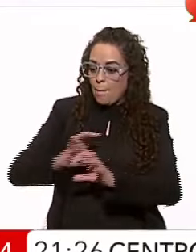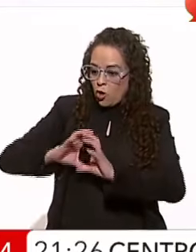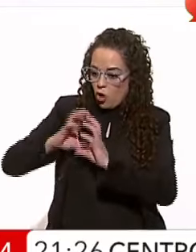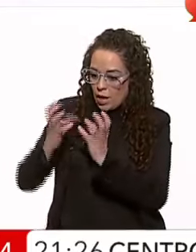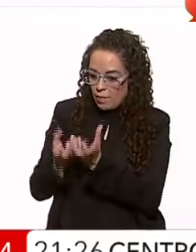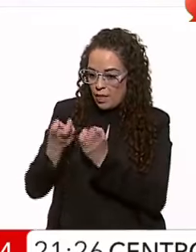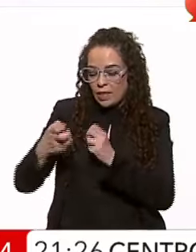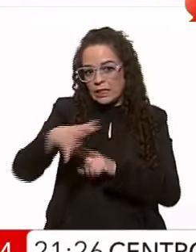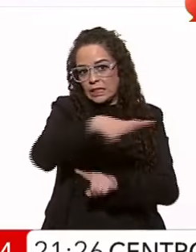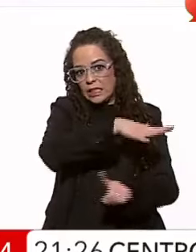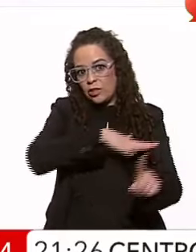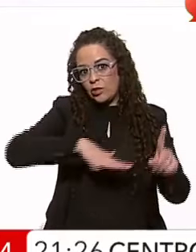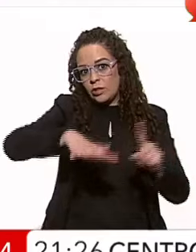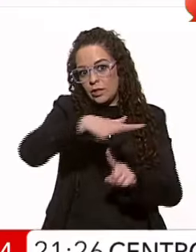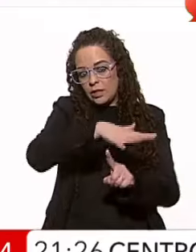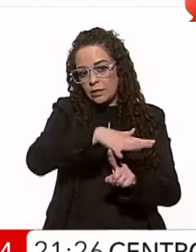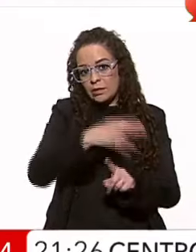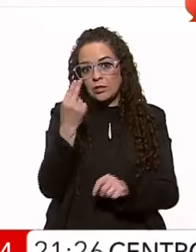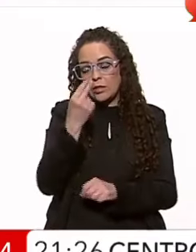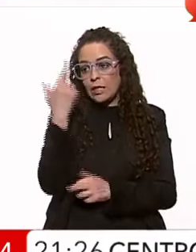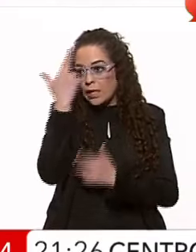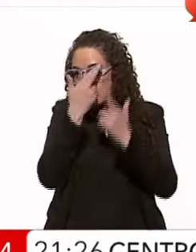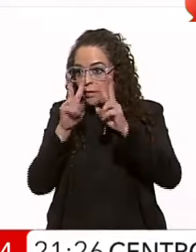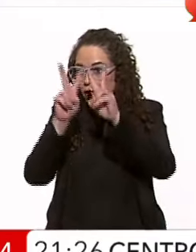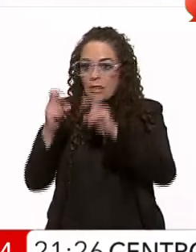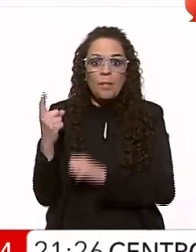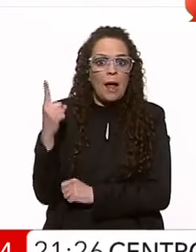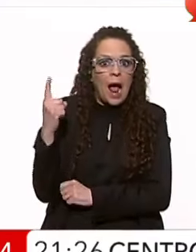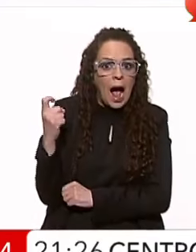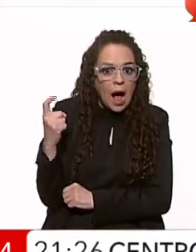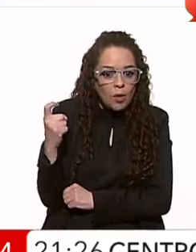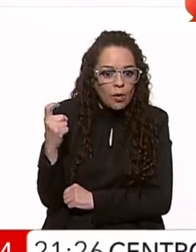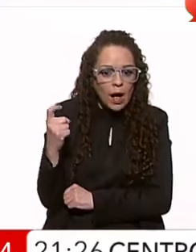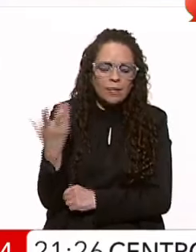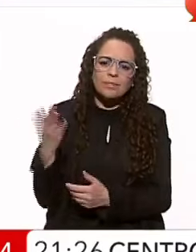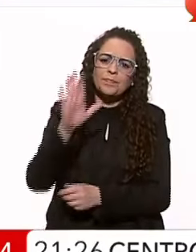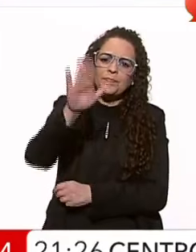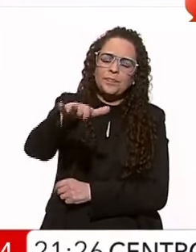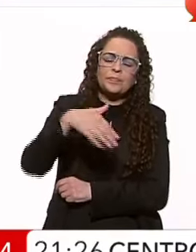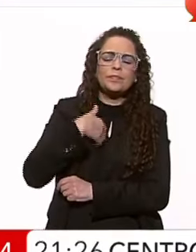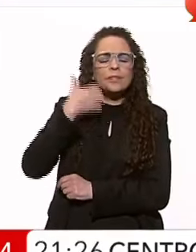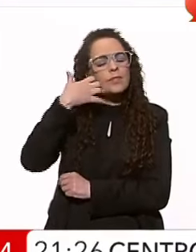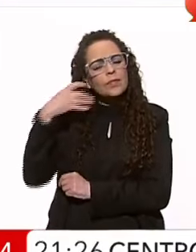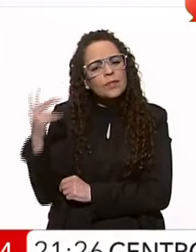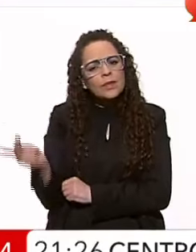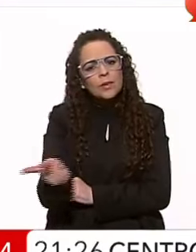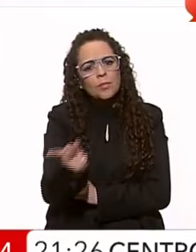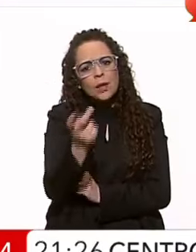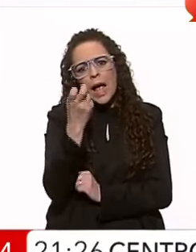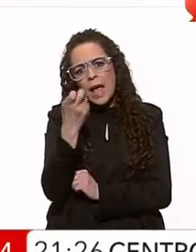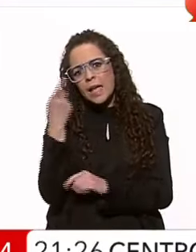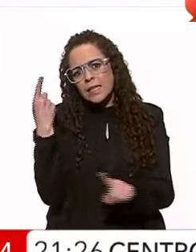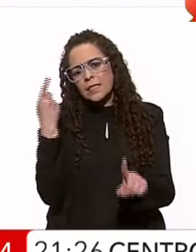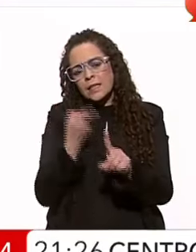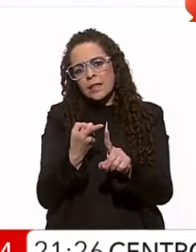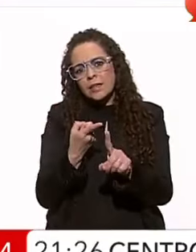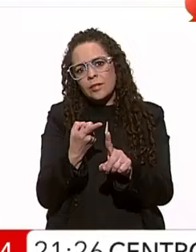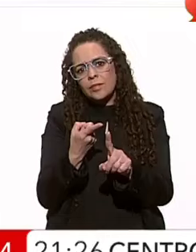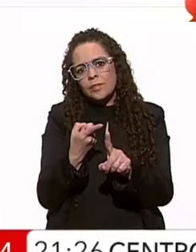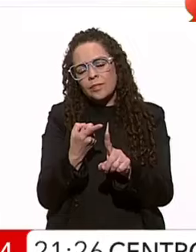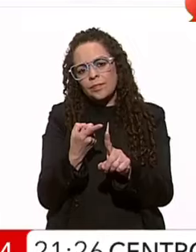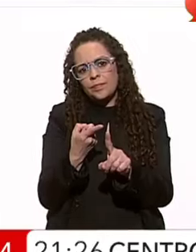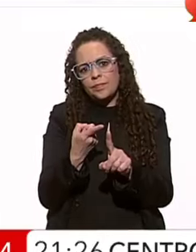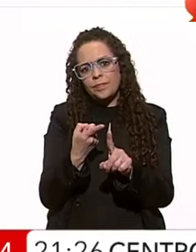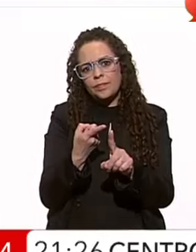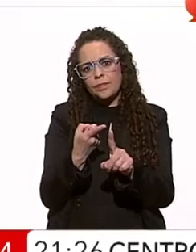todo el tema del agua. Doctor, ¿cómo se va a profundizar esto que fue una